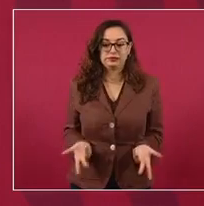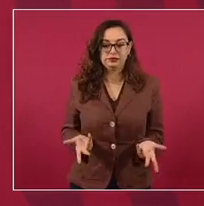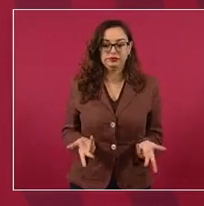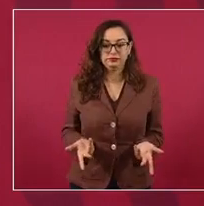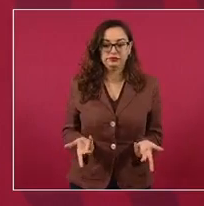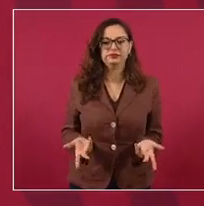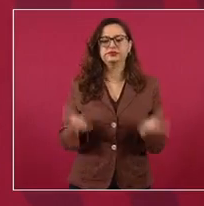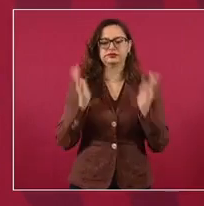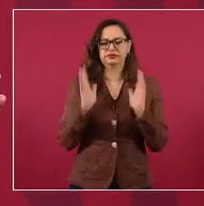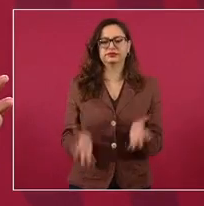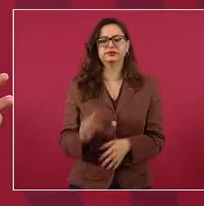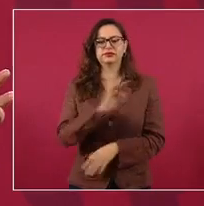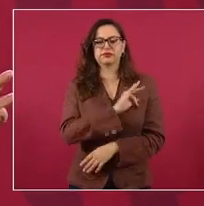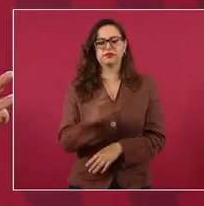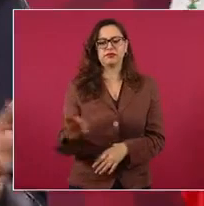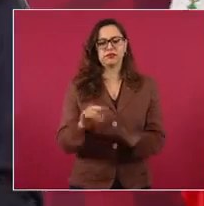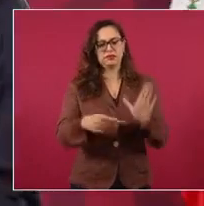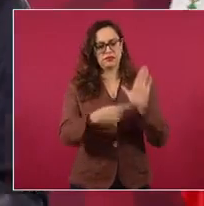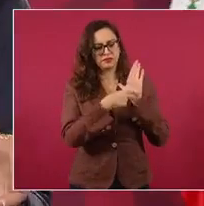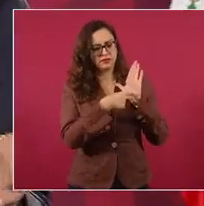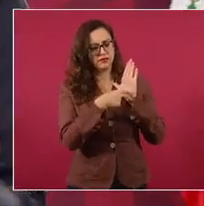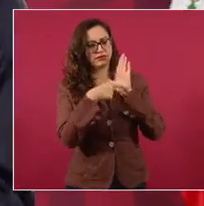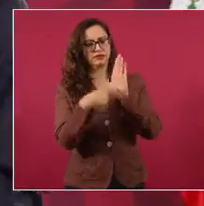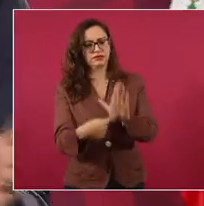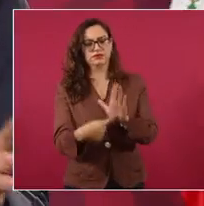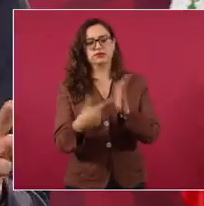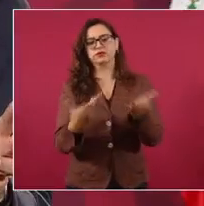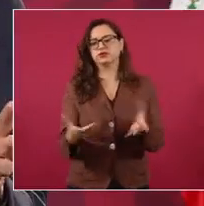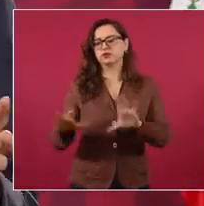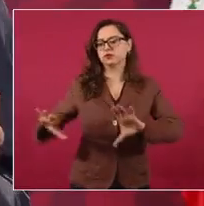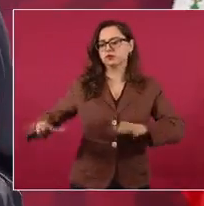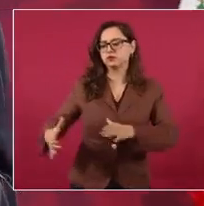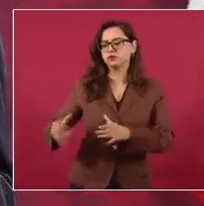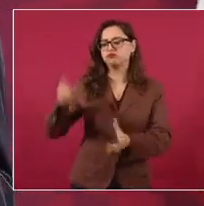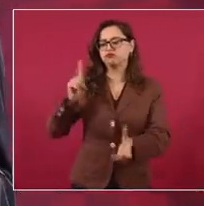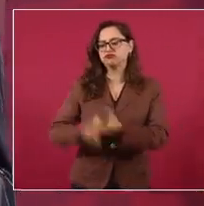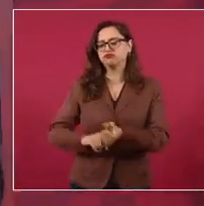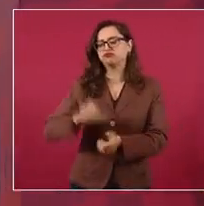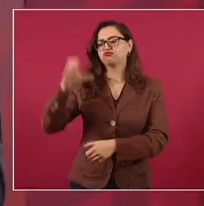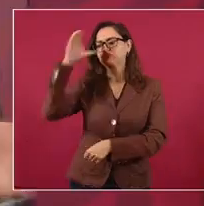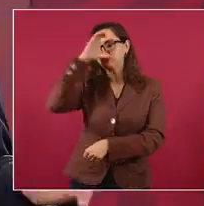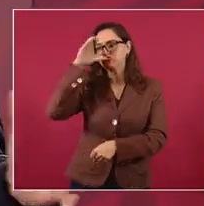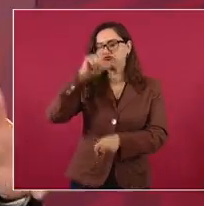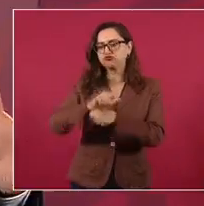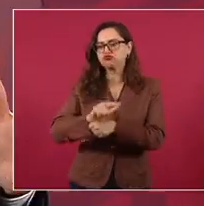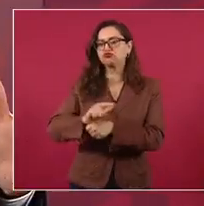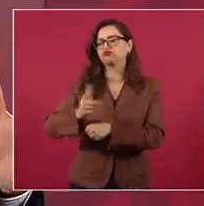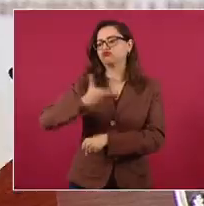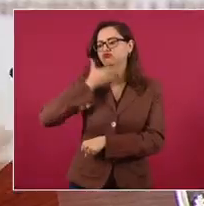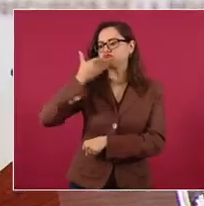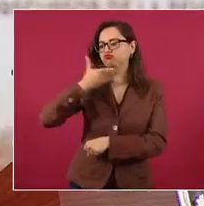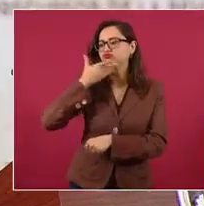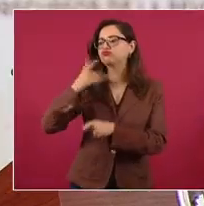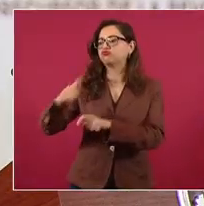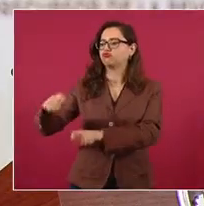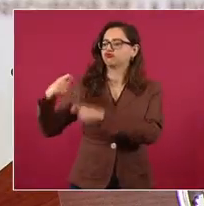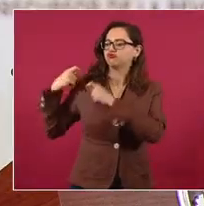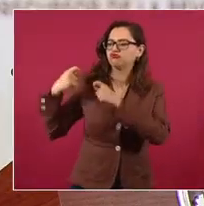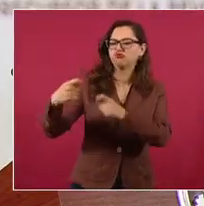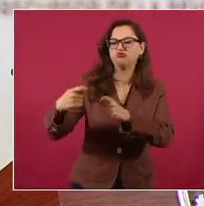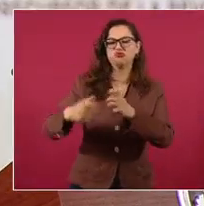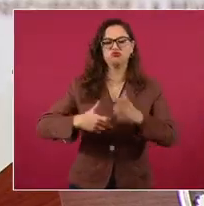una comunidad donde hay tradiciones, donde hay costumbres, donde hay cultura, hay menos